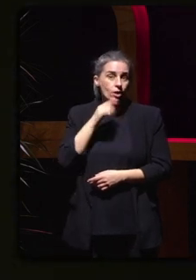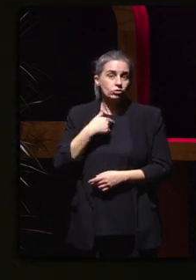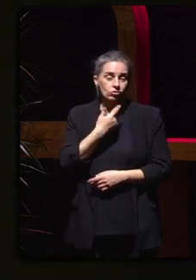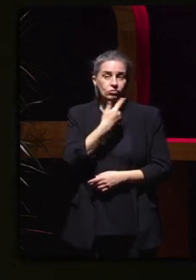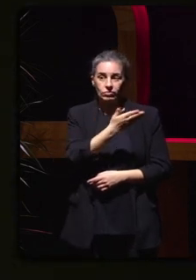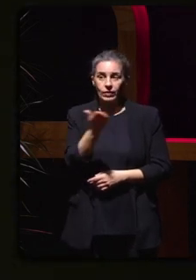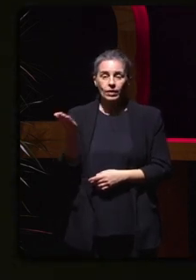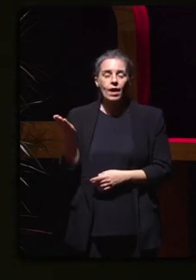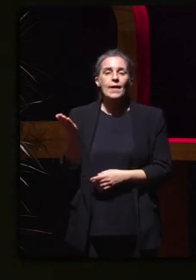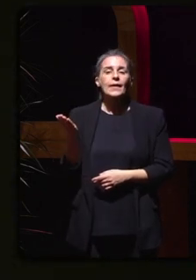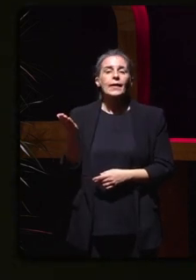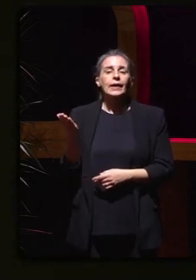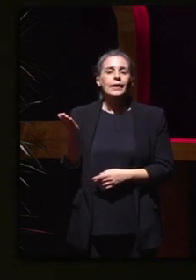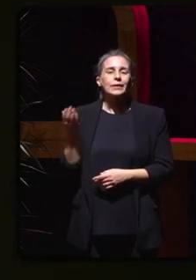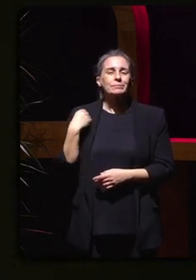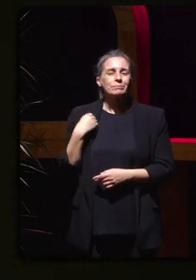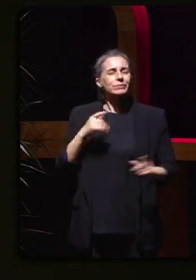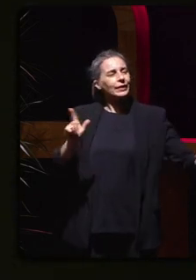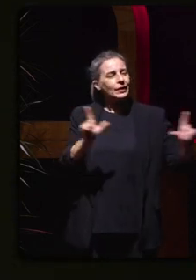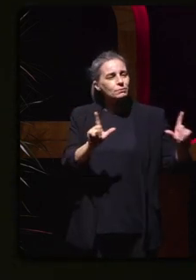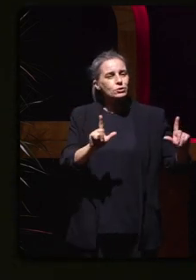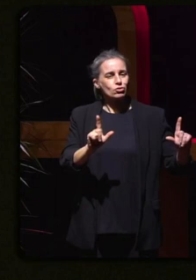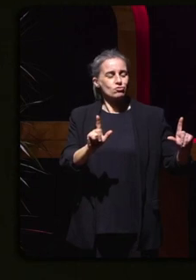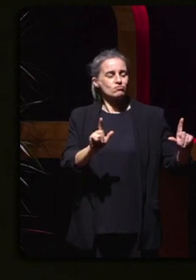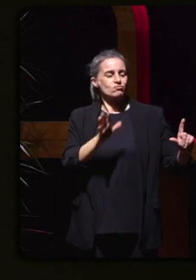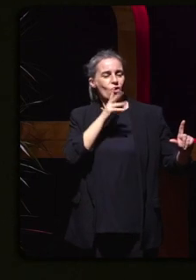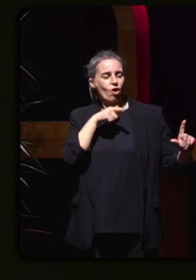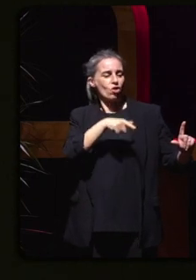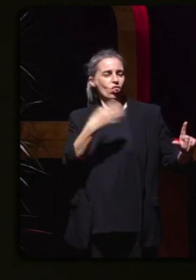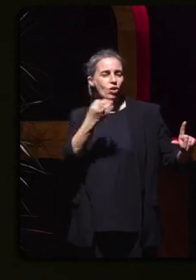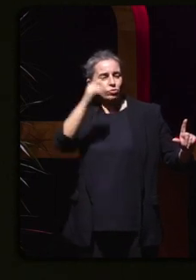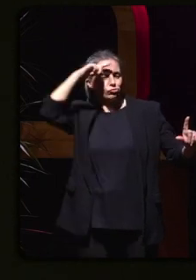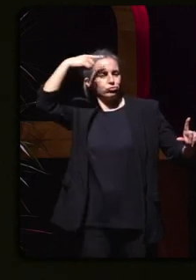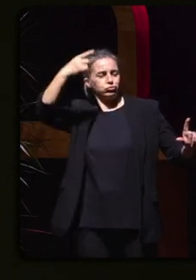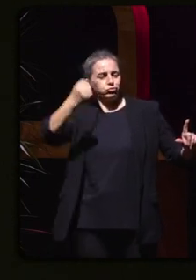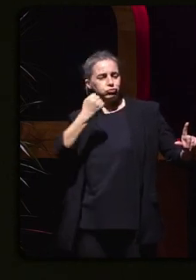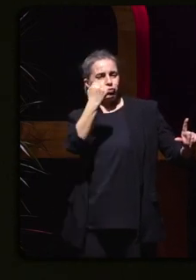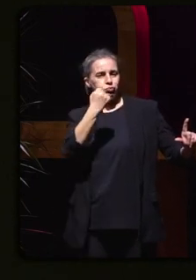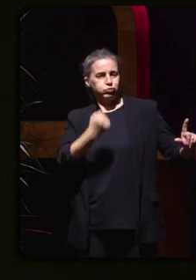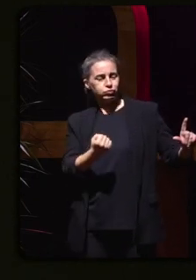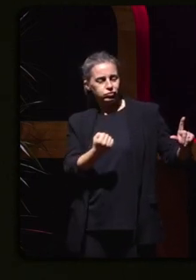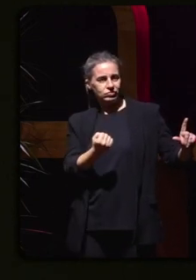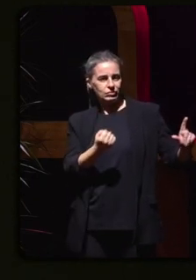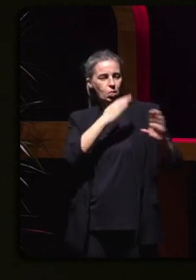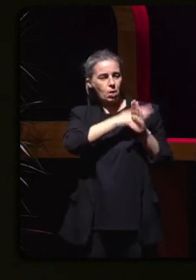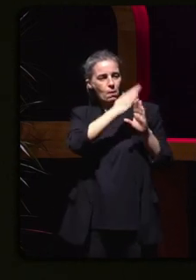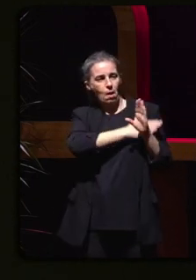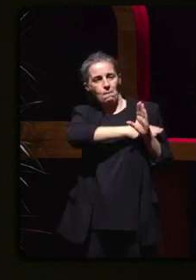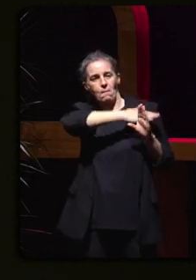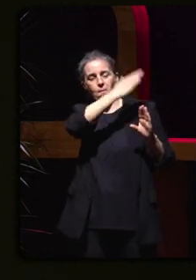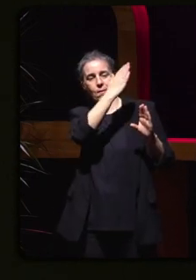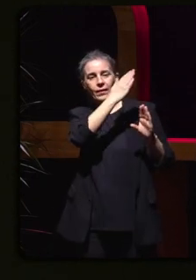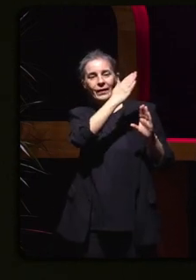esa rémora de tener la televisión elevada a cierta categoría no